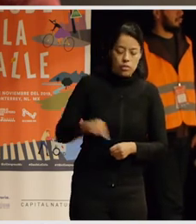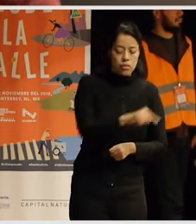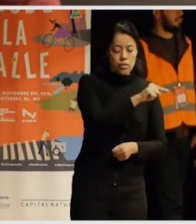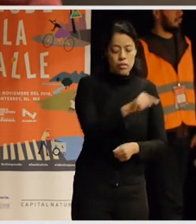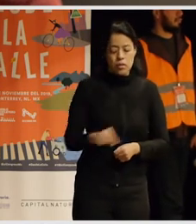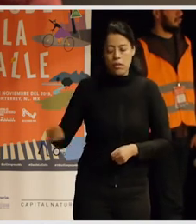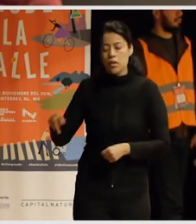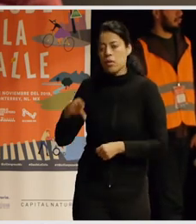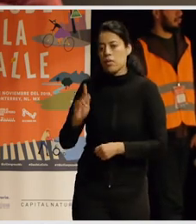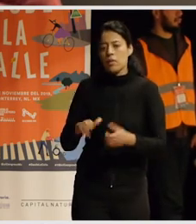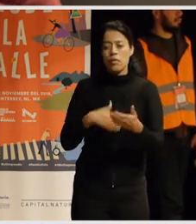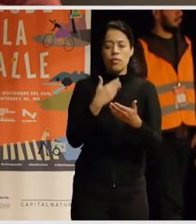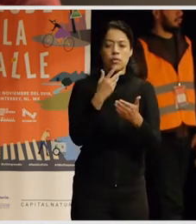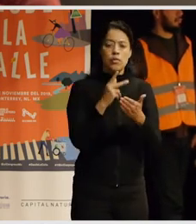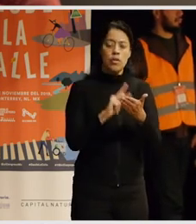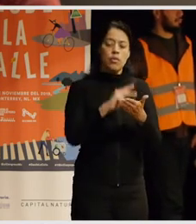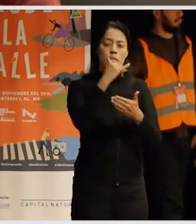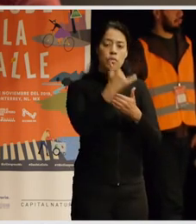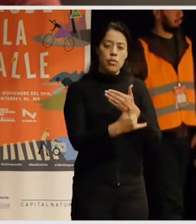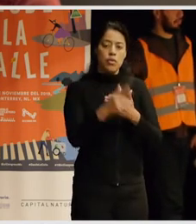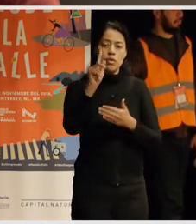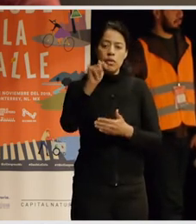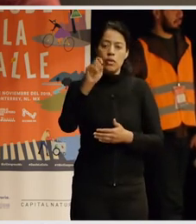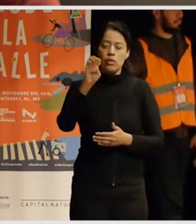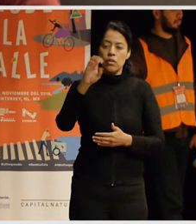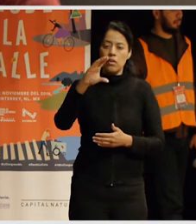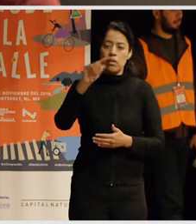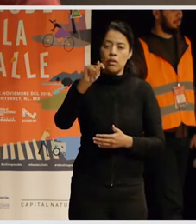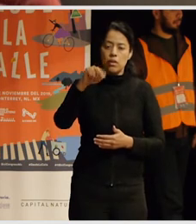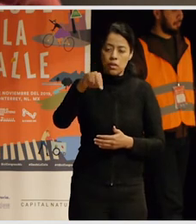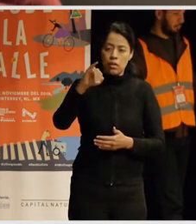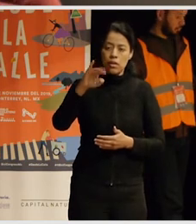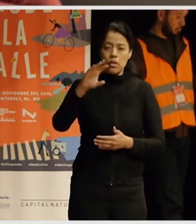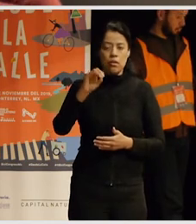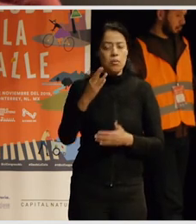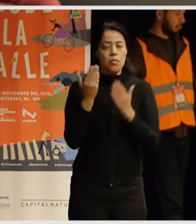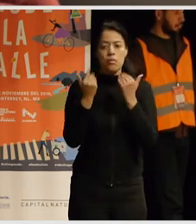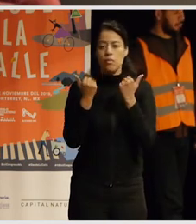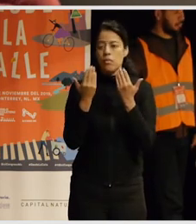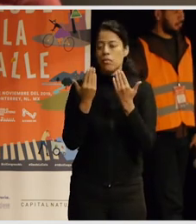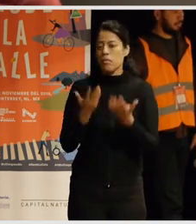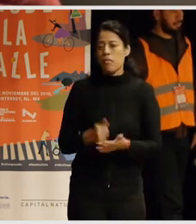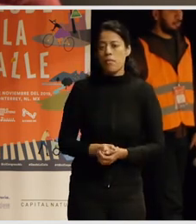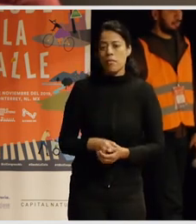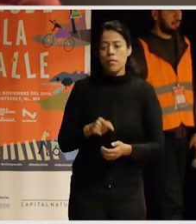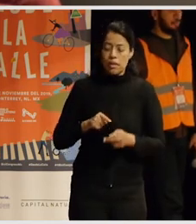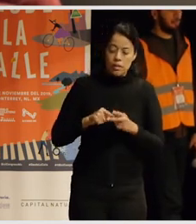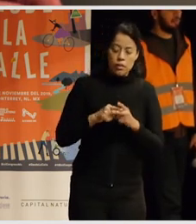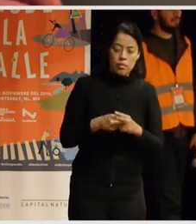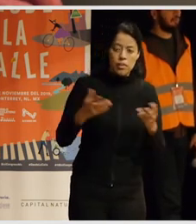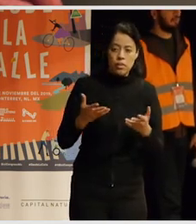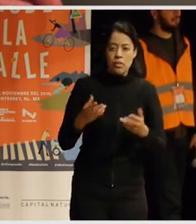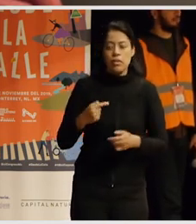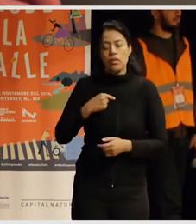proyecto técnico el cual nosotros hasta ahorita no lo tenemos para que se arranque hacer esta ciclovía entonces